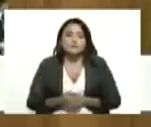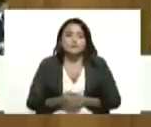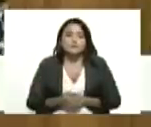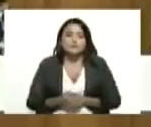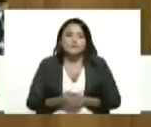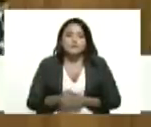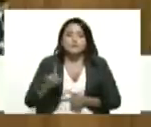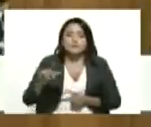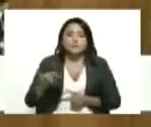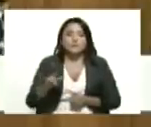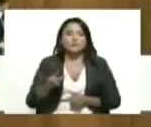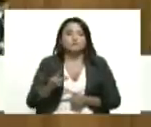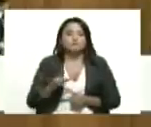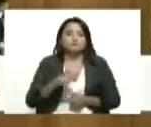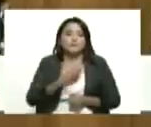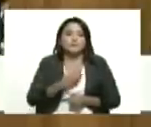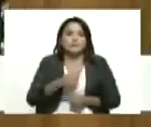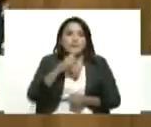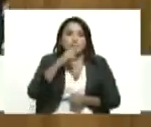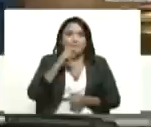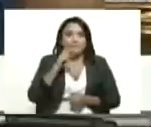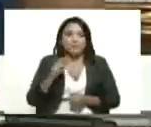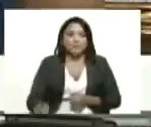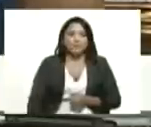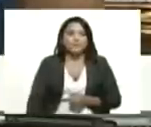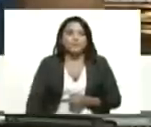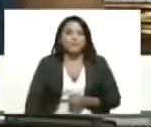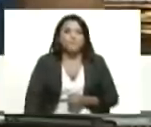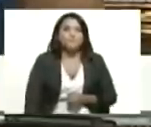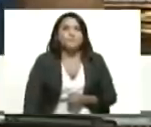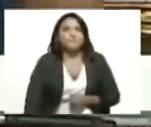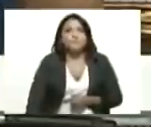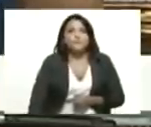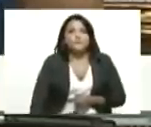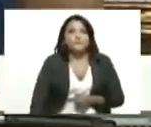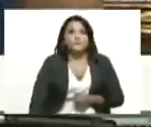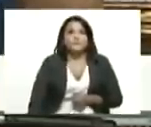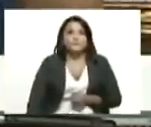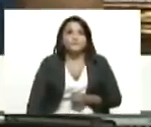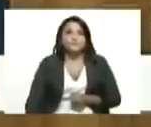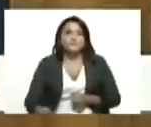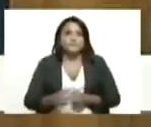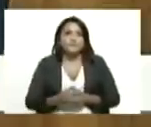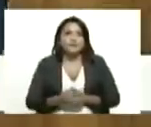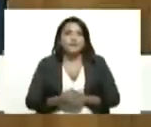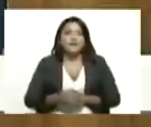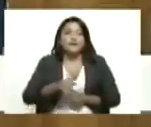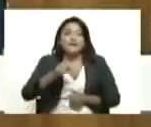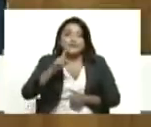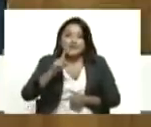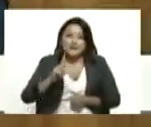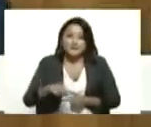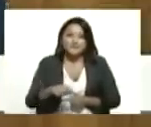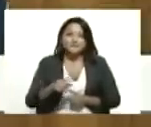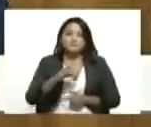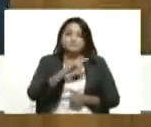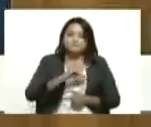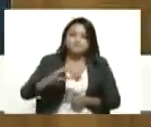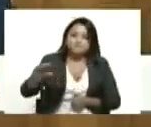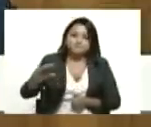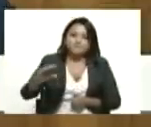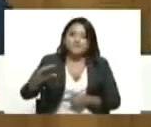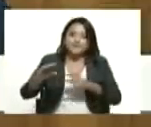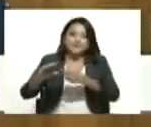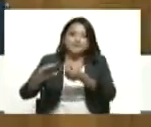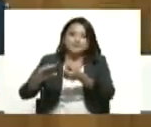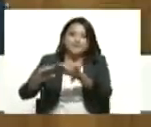Ejecutivo Nacional. Los recursos obtenidos de la enajenación de los bienes declarados en extinción de dominio serán destinados preferentemente a